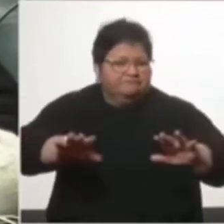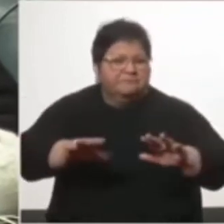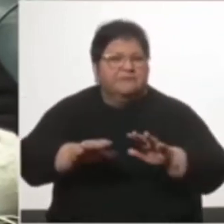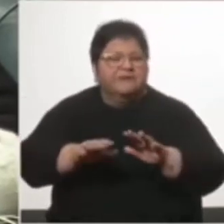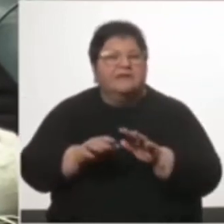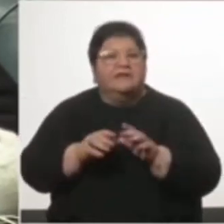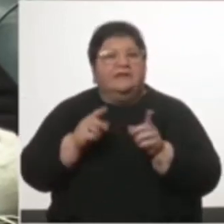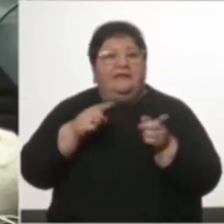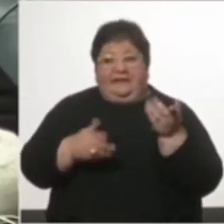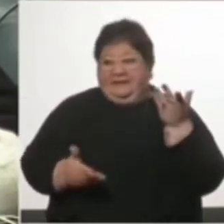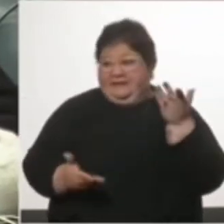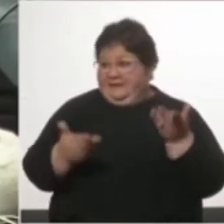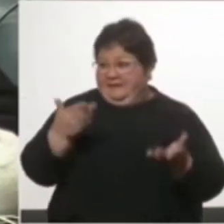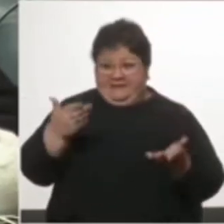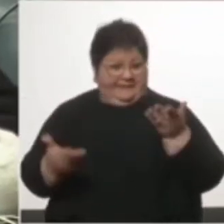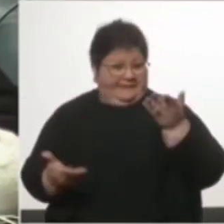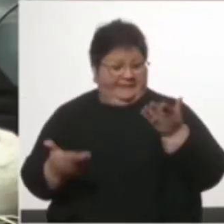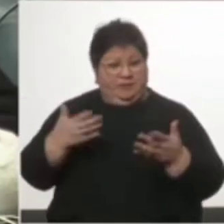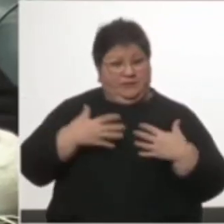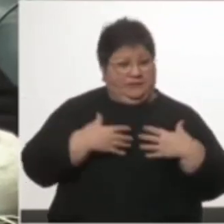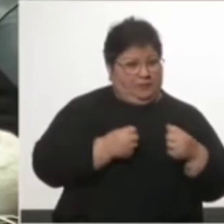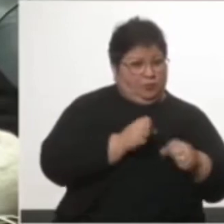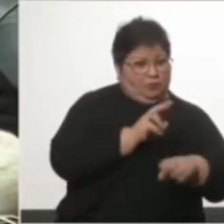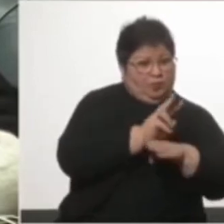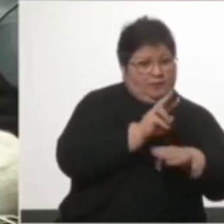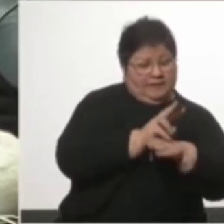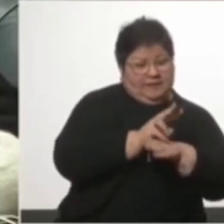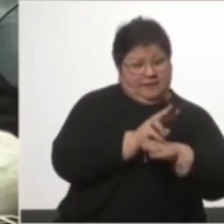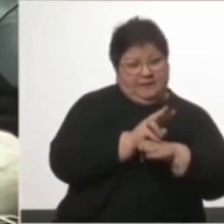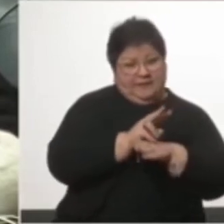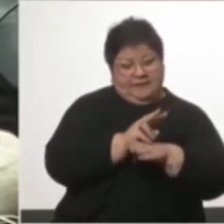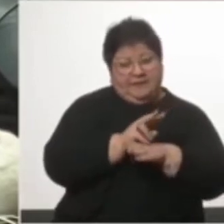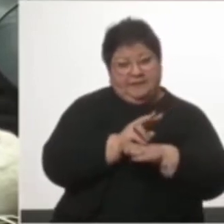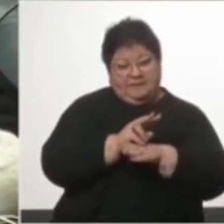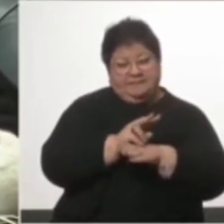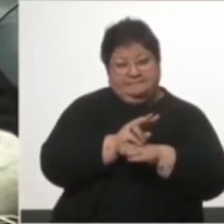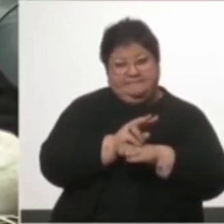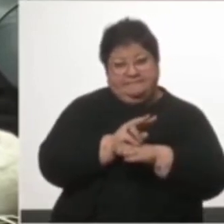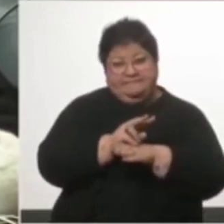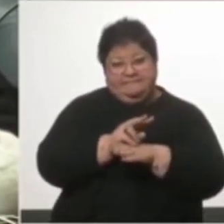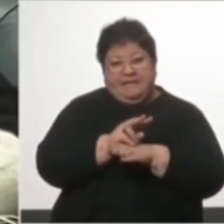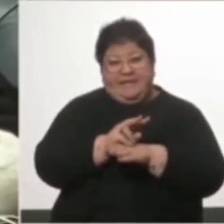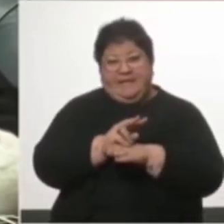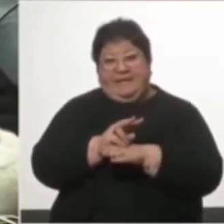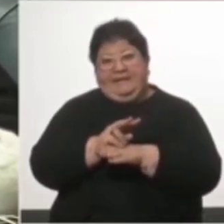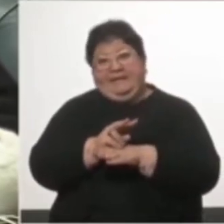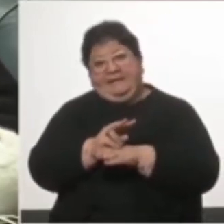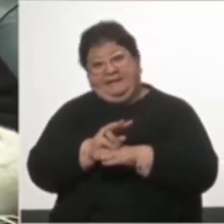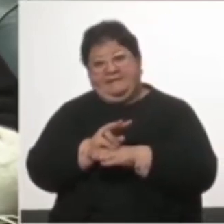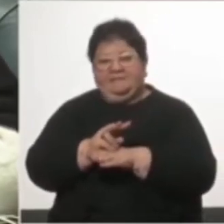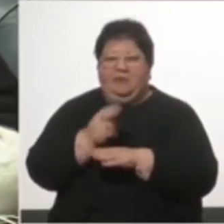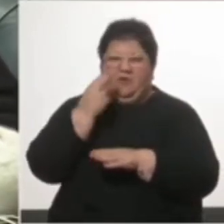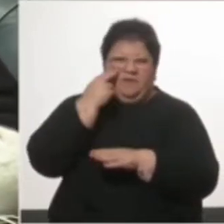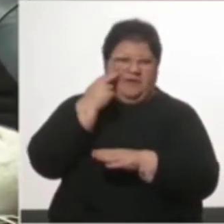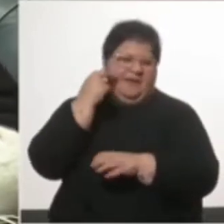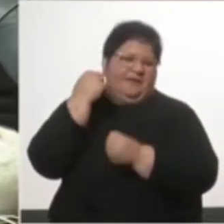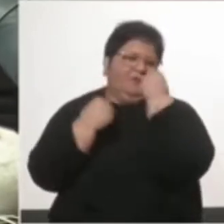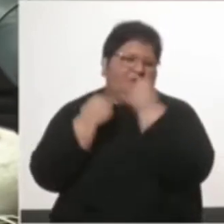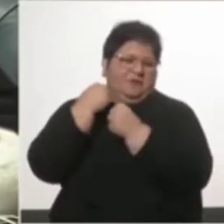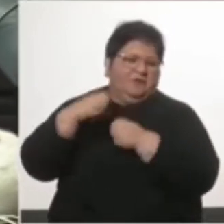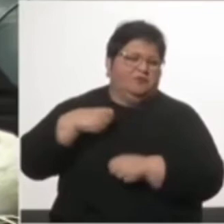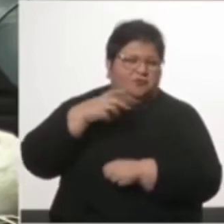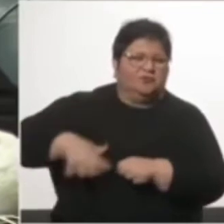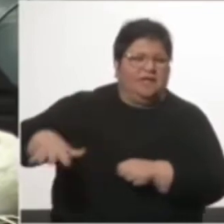entre la protección de la salud humana, la minimización de los trastornos sociales y económicos y el respeto